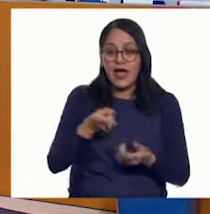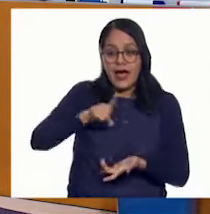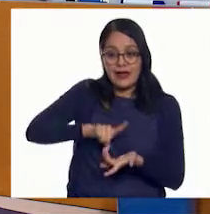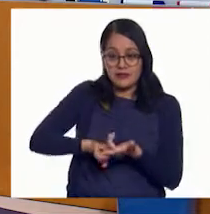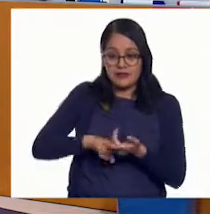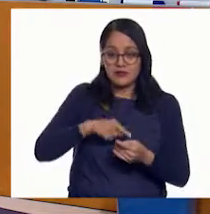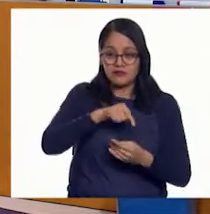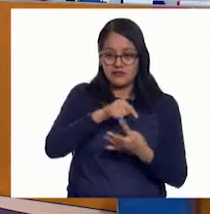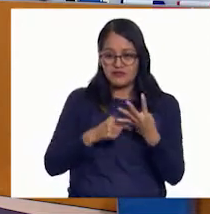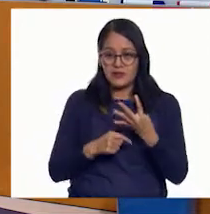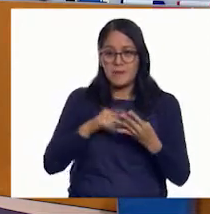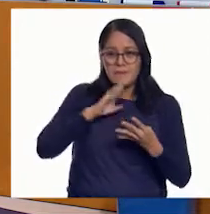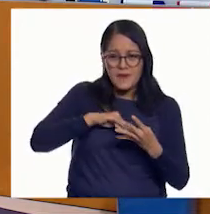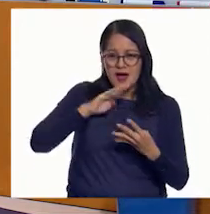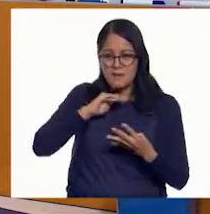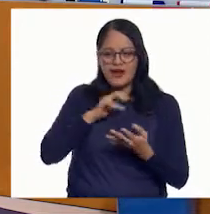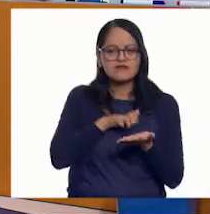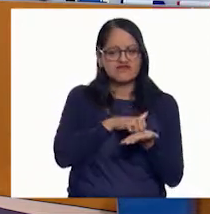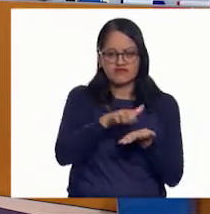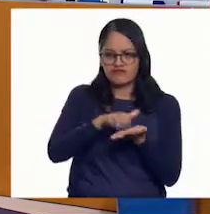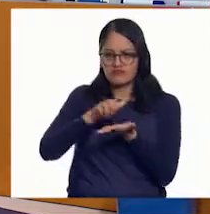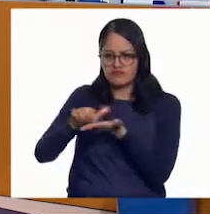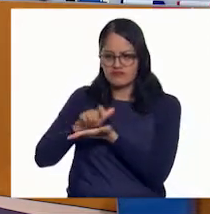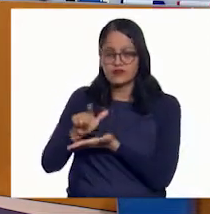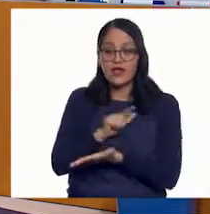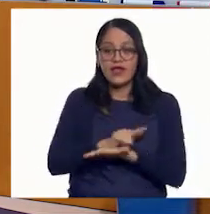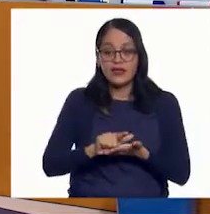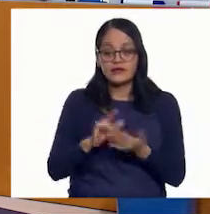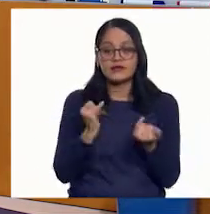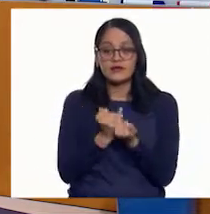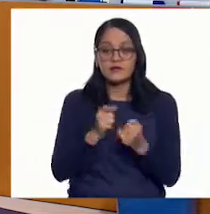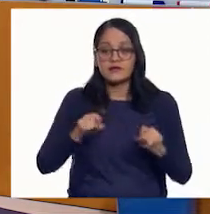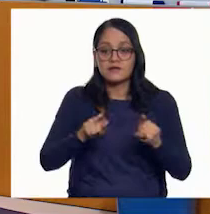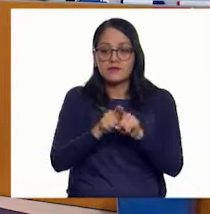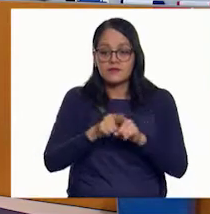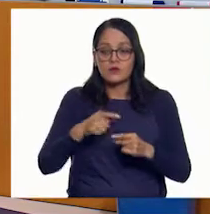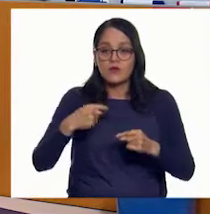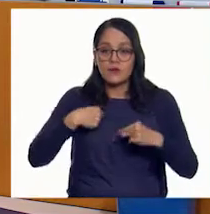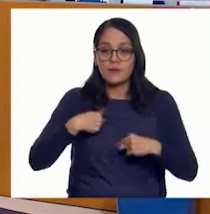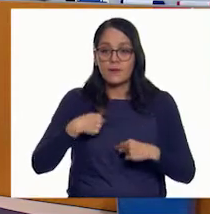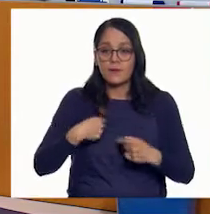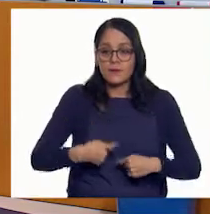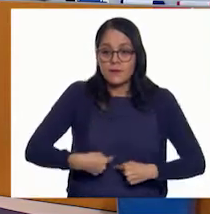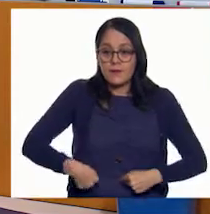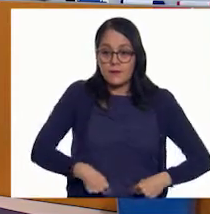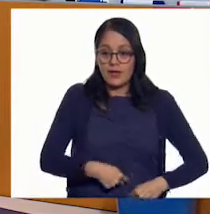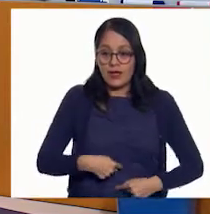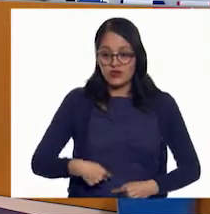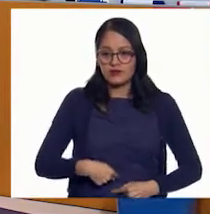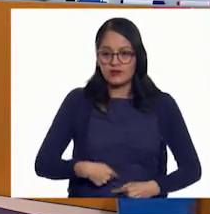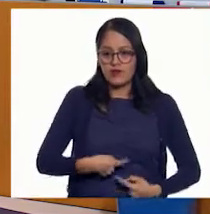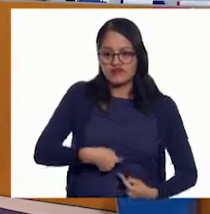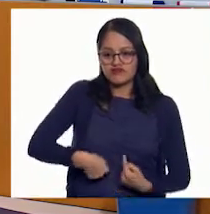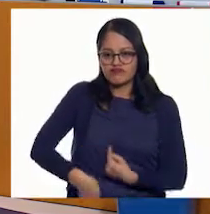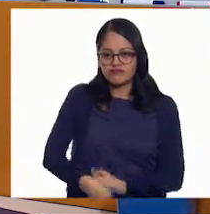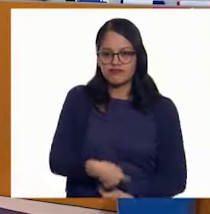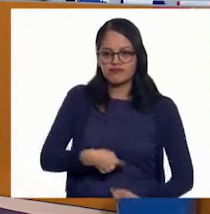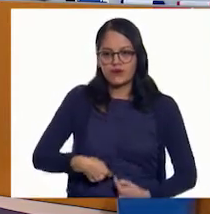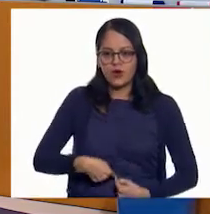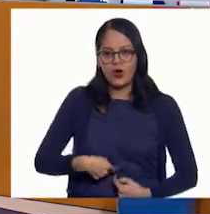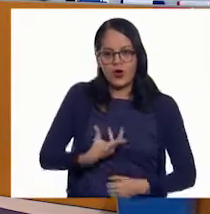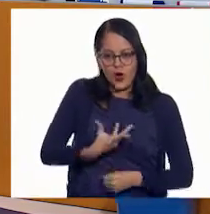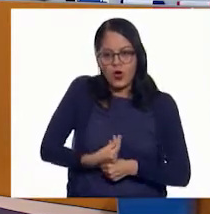del organismo y contribuye a la formación y regeneración de la flora intestinal. Y no es